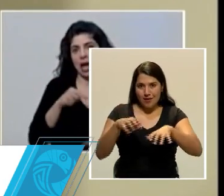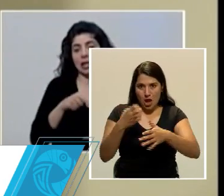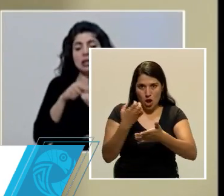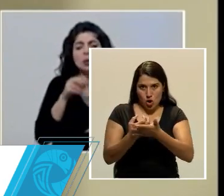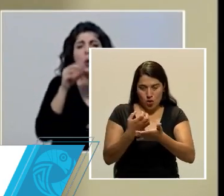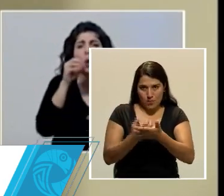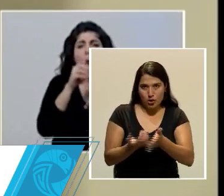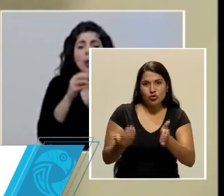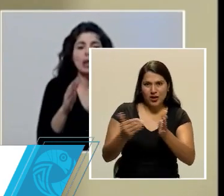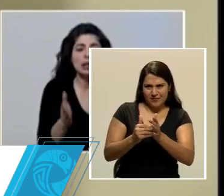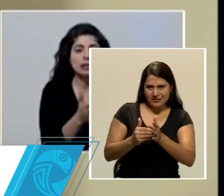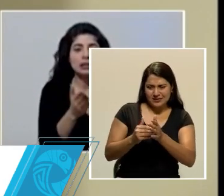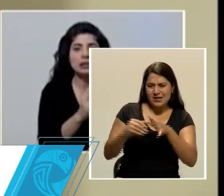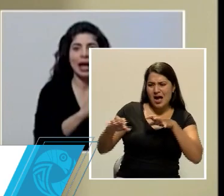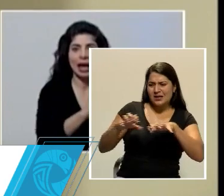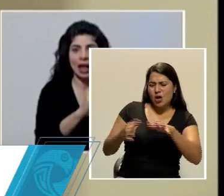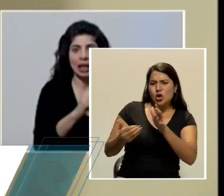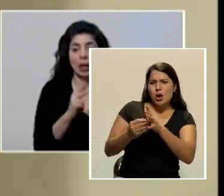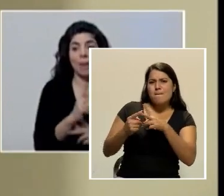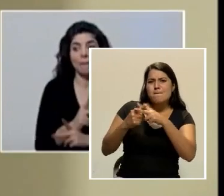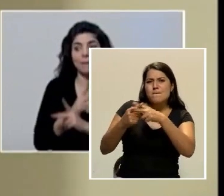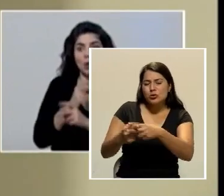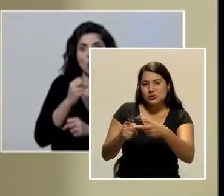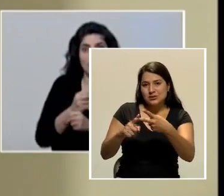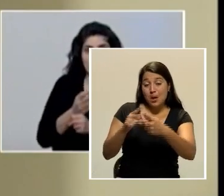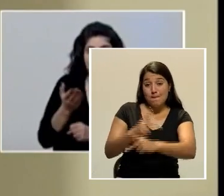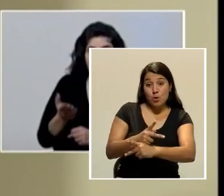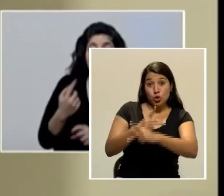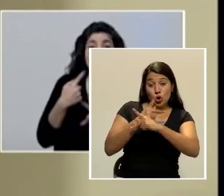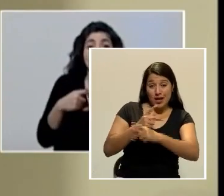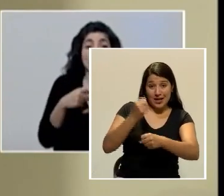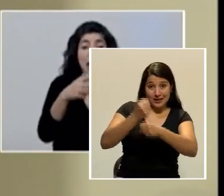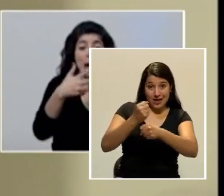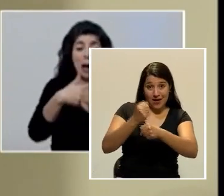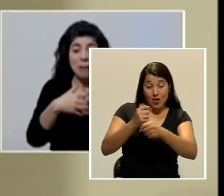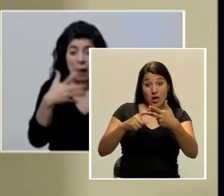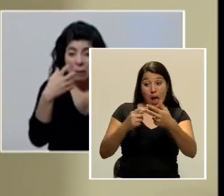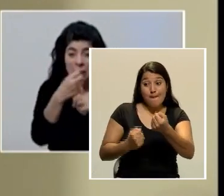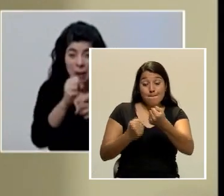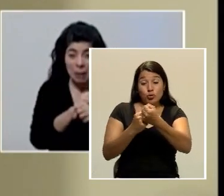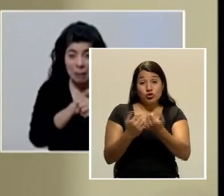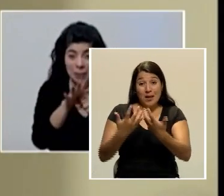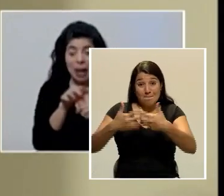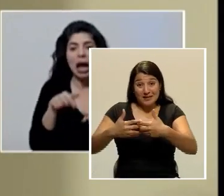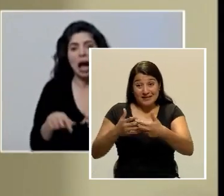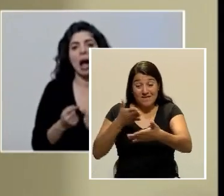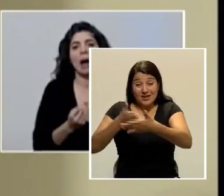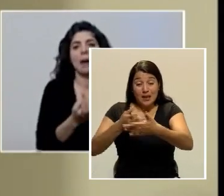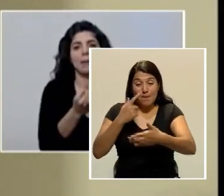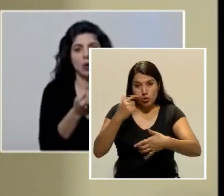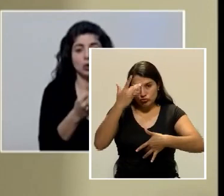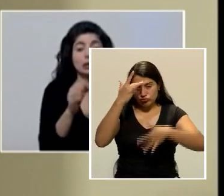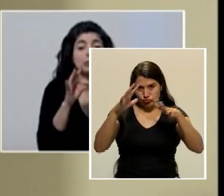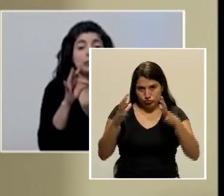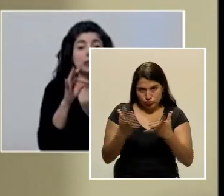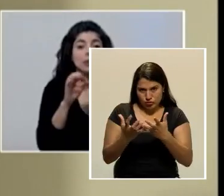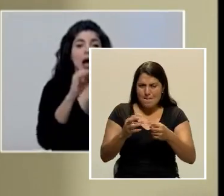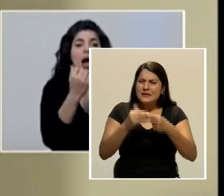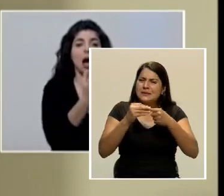a unas 18,000 empresas. El Fondo de Avales es uno de los instrumentos clave de lo que es la hoja de